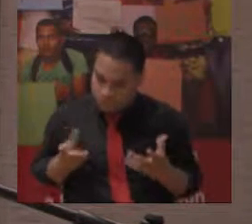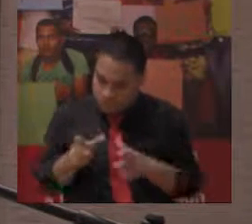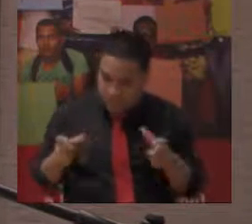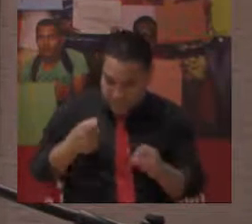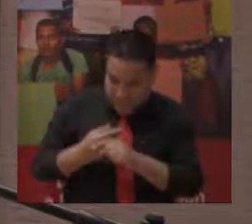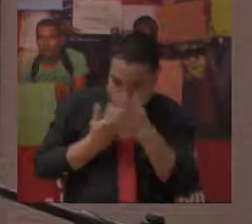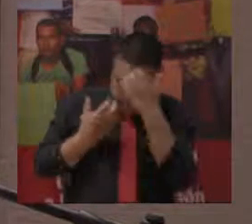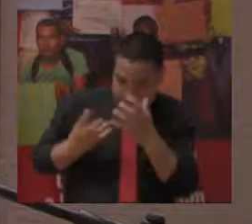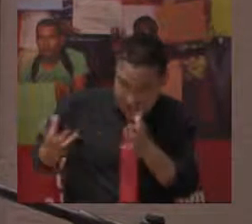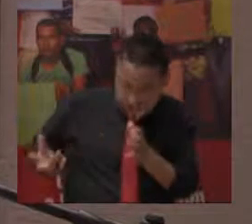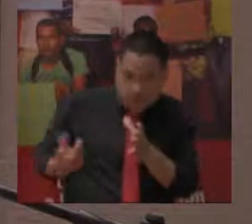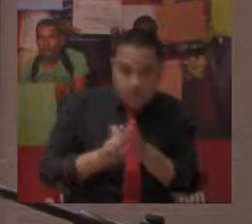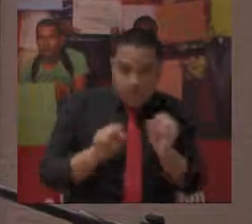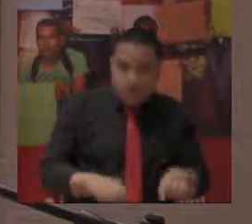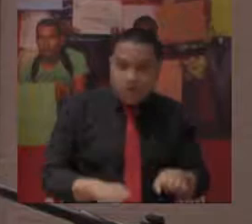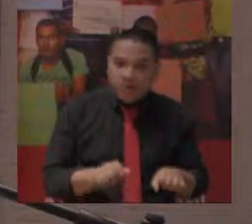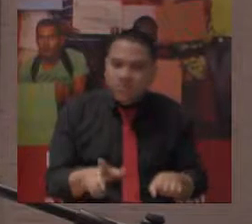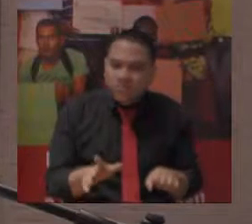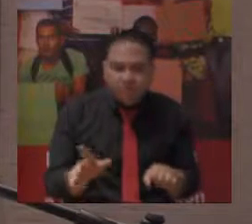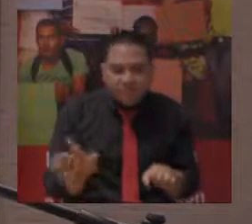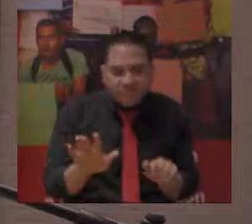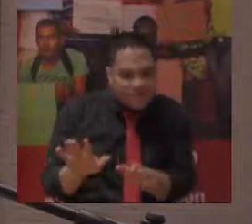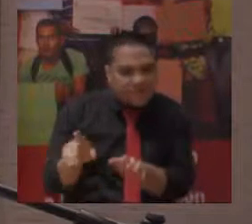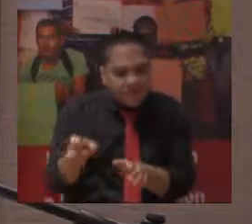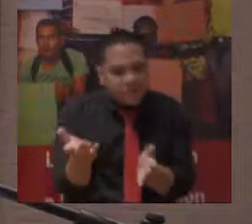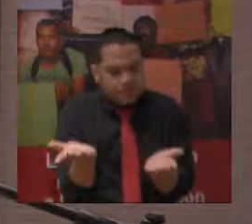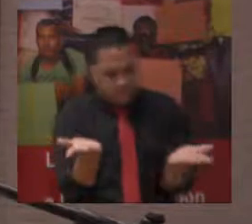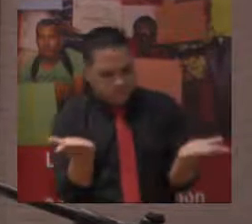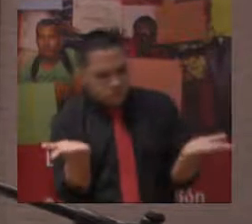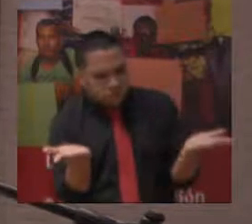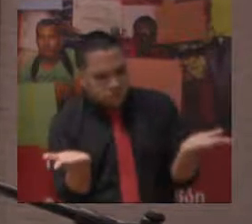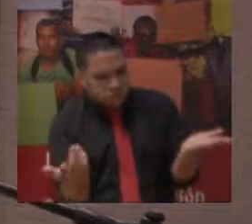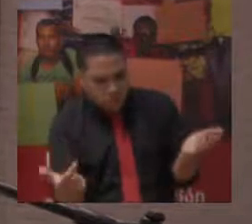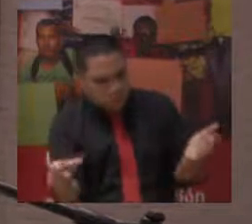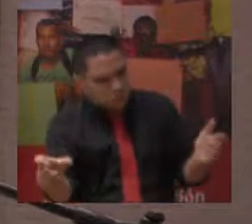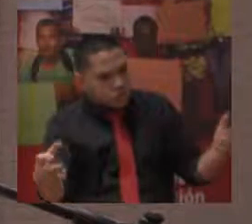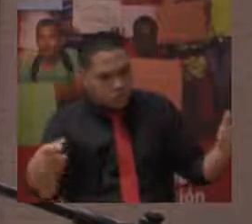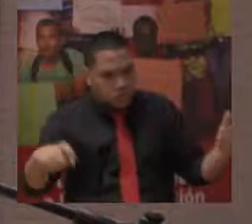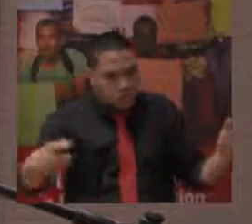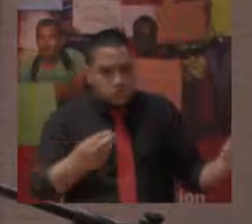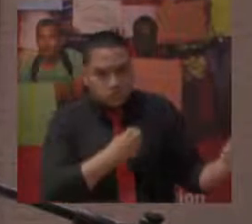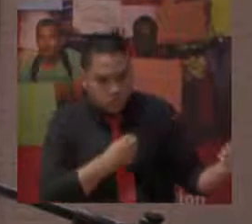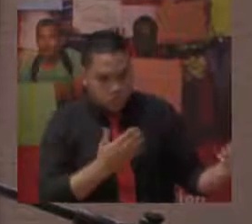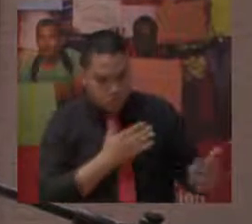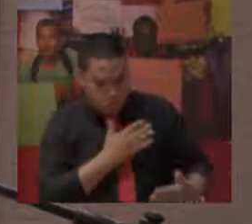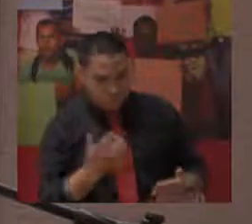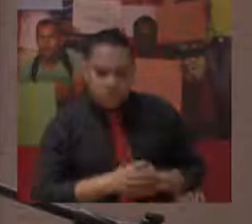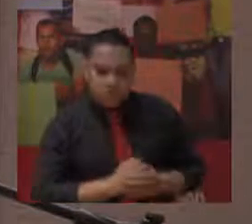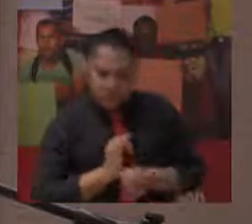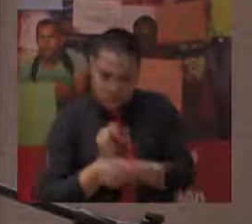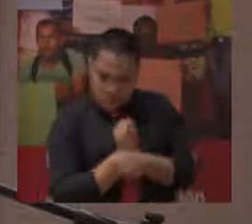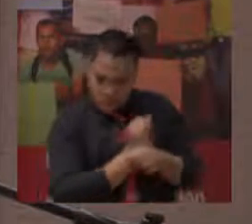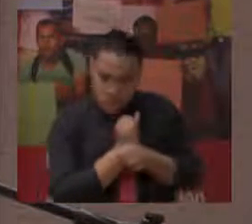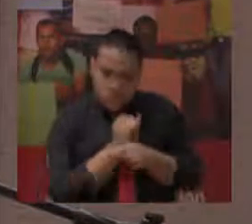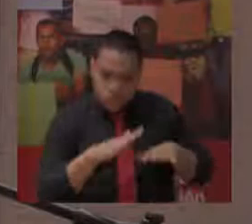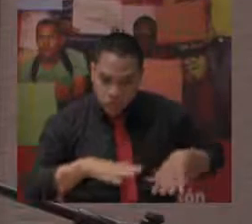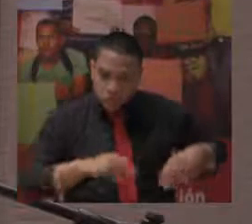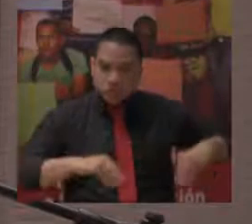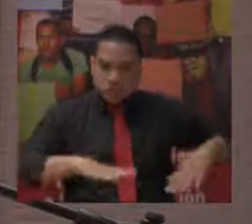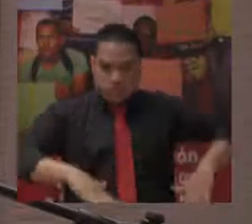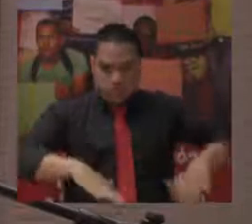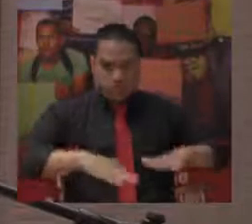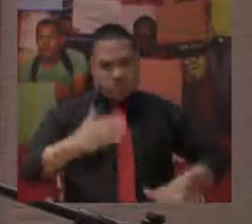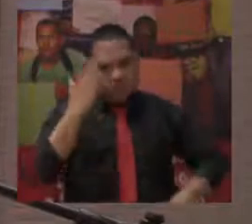la reintegración esté al servicio del territorio, de sus autoridades, de su institucionalidad. Hemos entendido que el